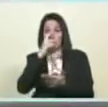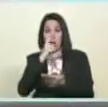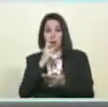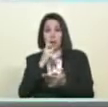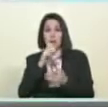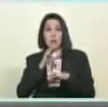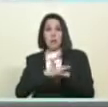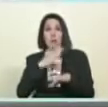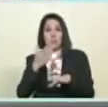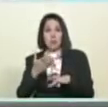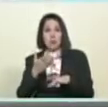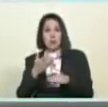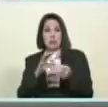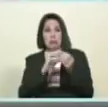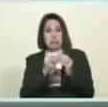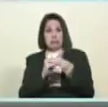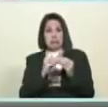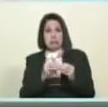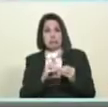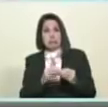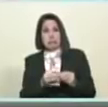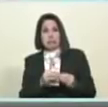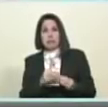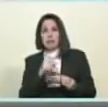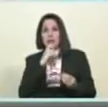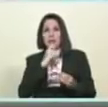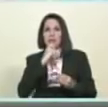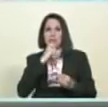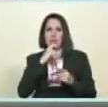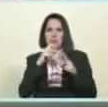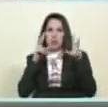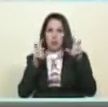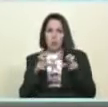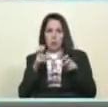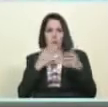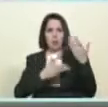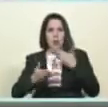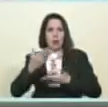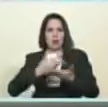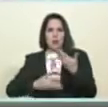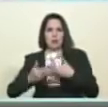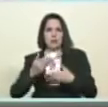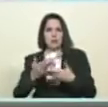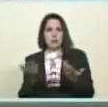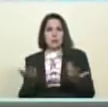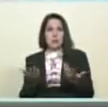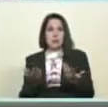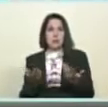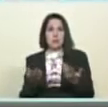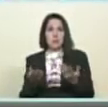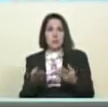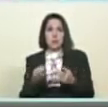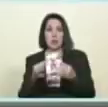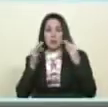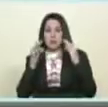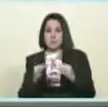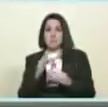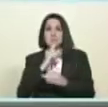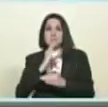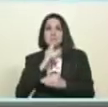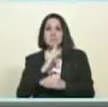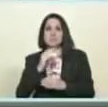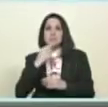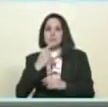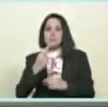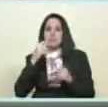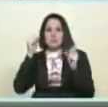así, porque estoy terminando de establecer el nuevo negocio. Y el banco seguro, que seguro, seguro te va a